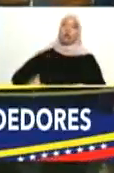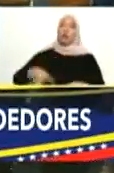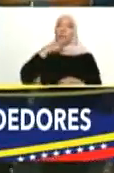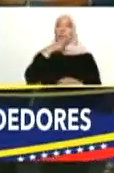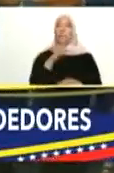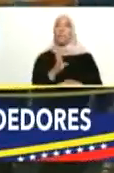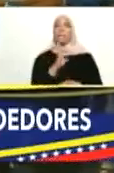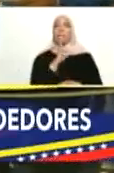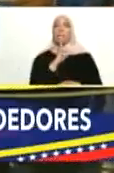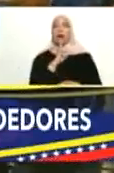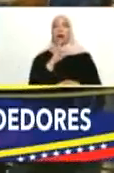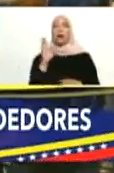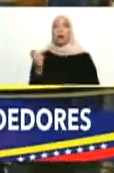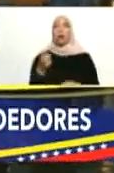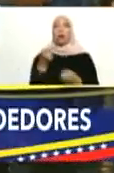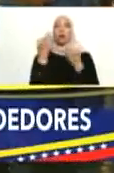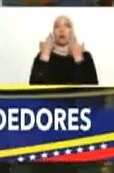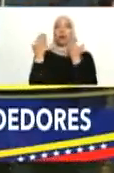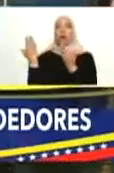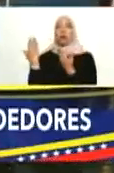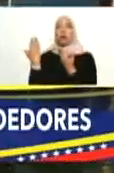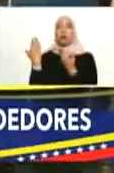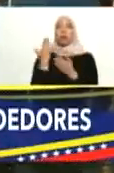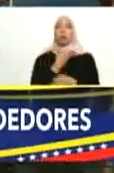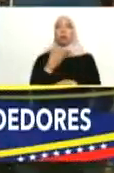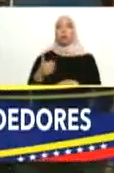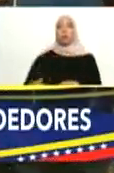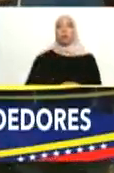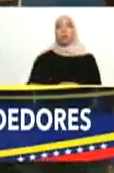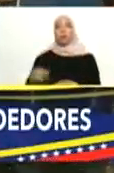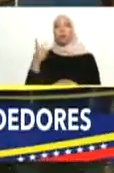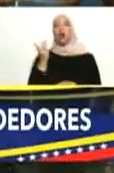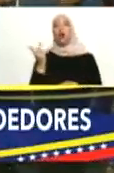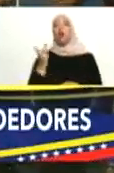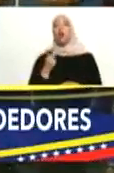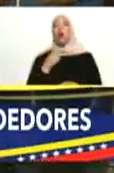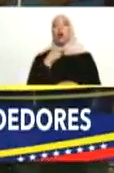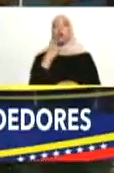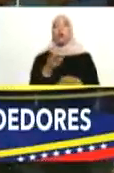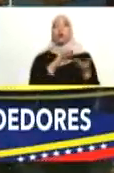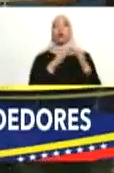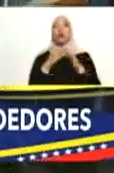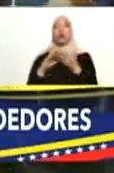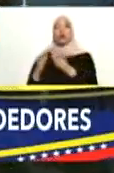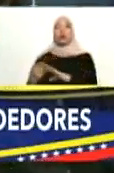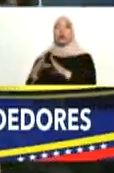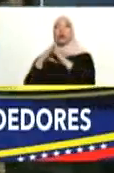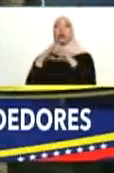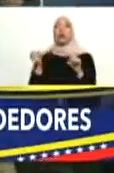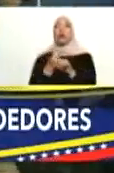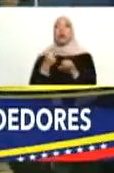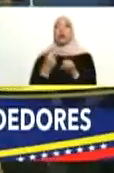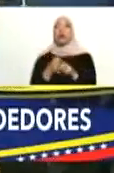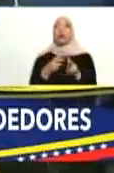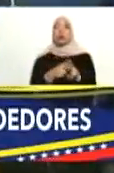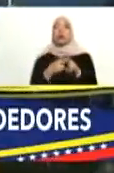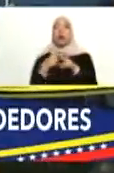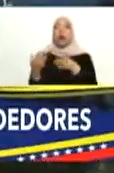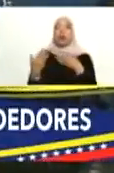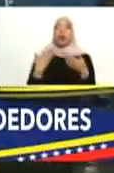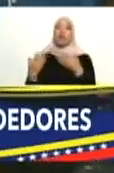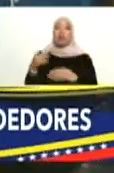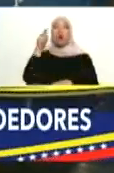Tesoro, Jimmy Berrío, y Emily Leget, que forma parte, mire, presidente, de todos estos prestadores de servicios